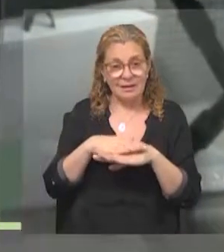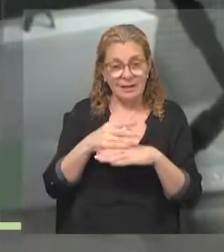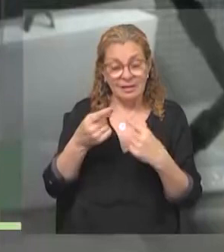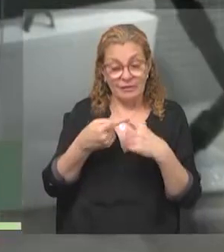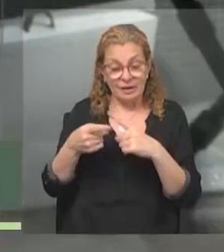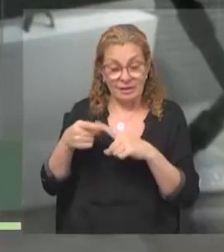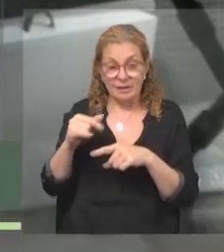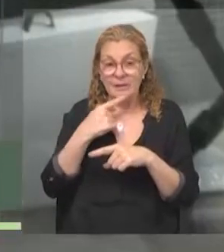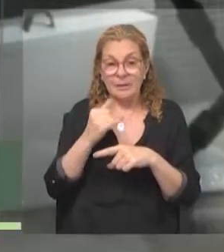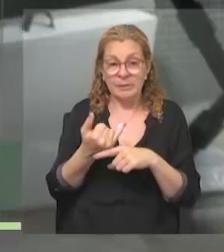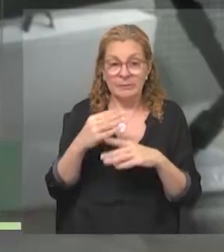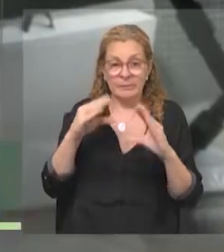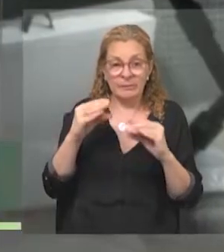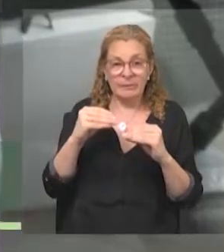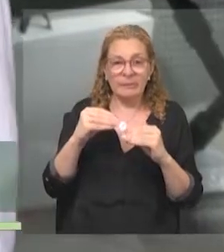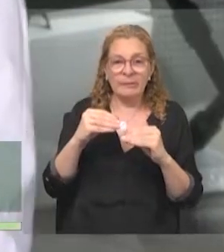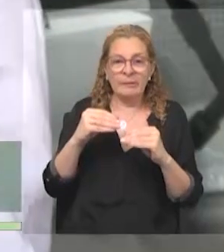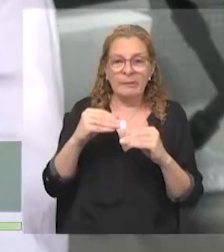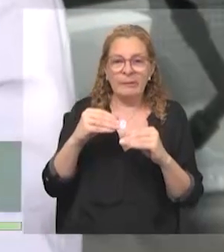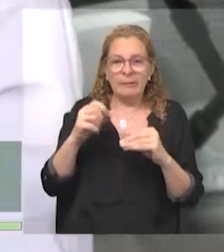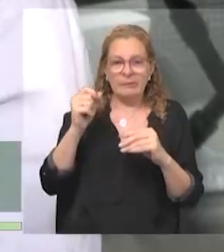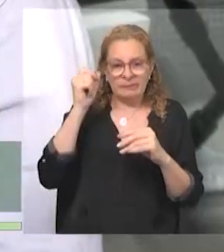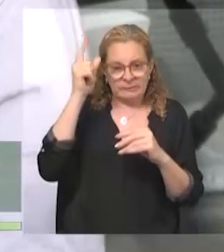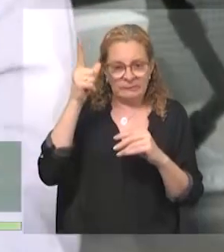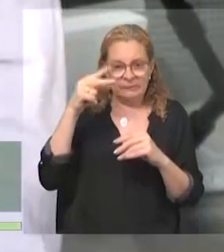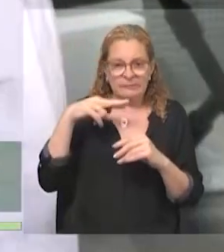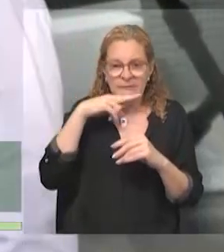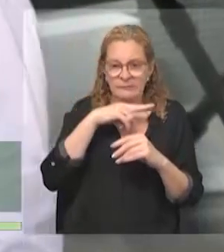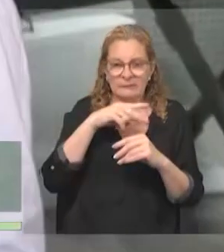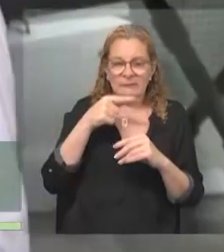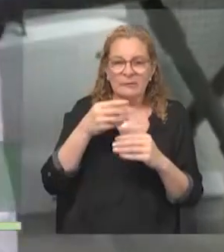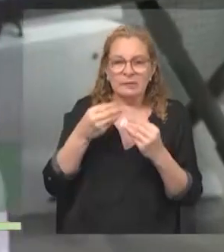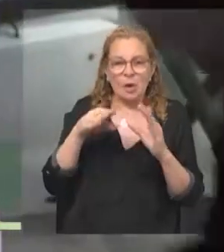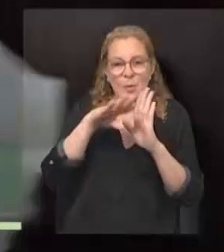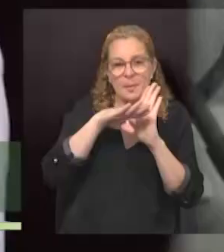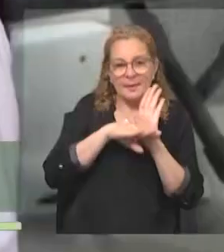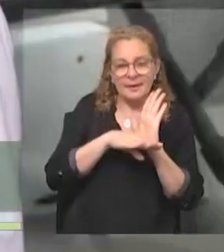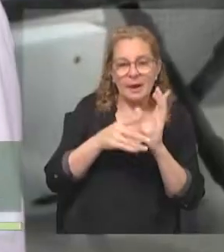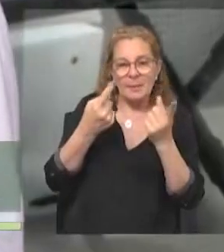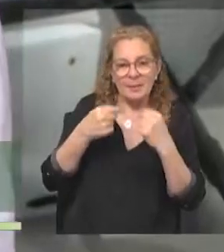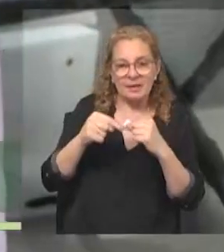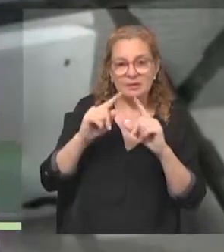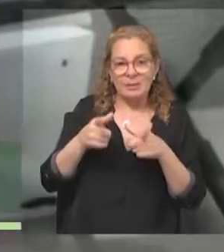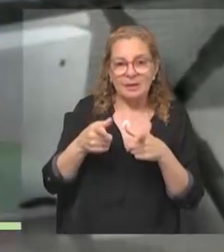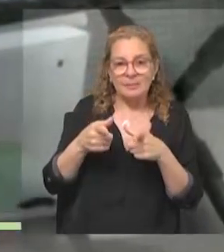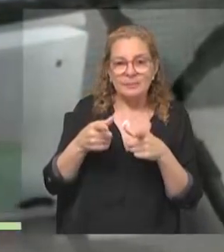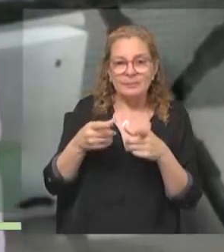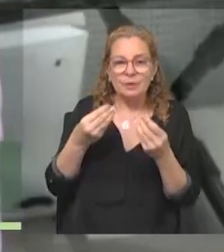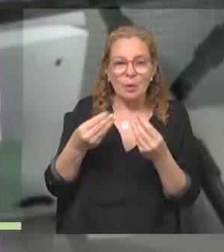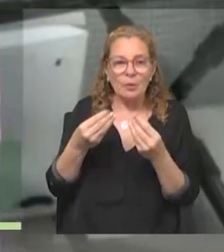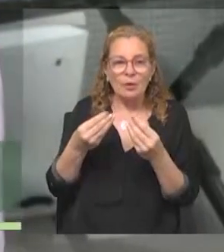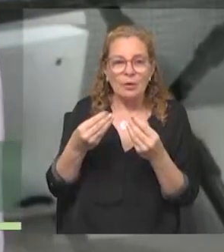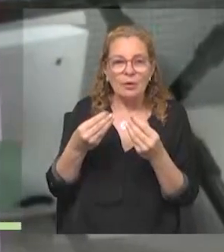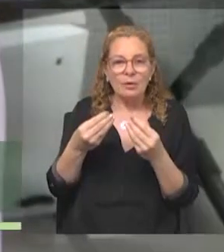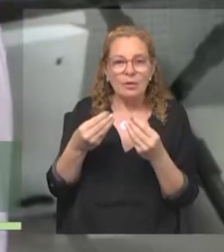ejemplos para hablar de Inteligencia artificial sí es bueno empezar a hablar de Inteligencia artificial de cómo vamos a regular pero también de En qué parte de